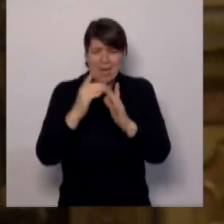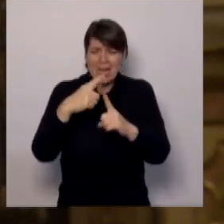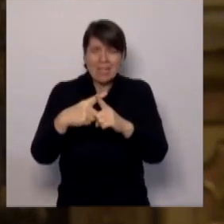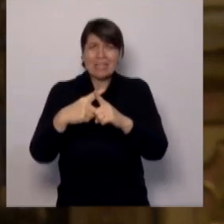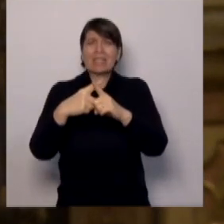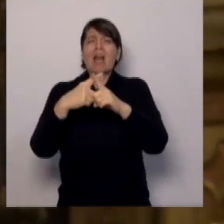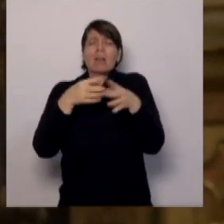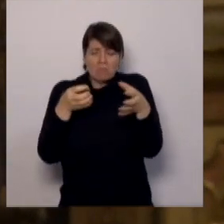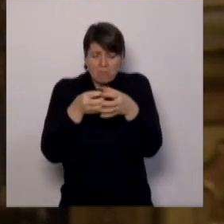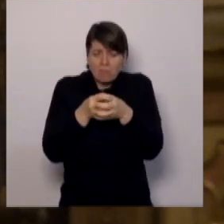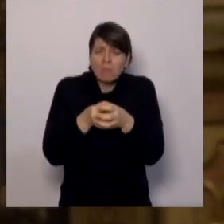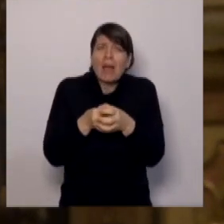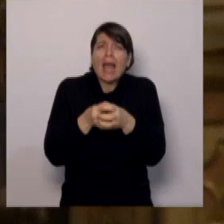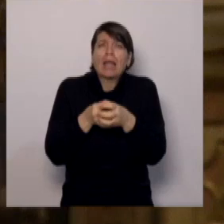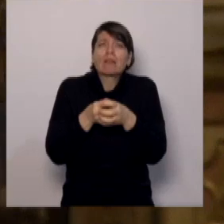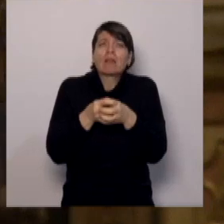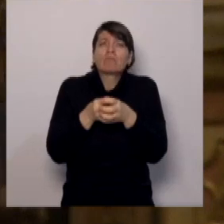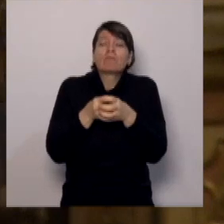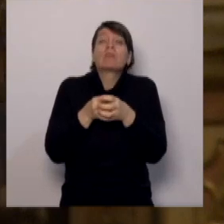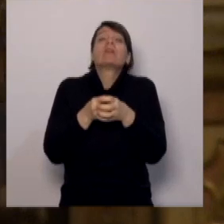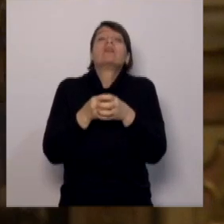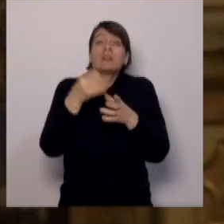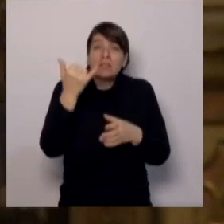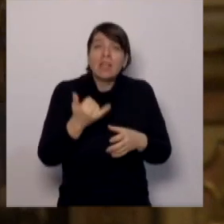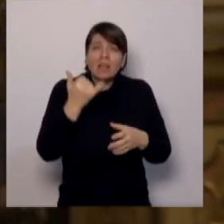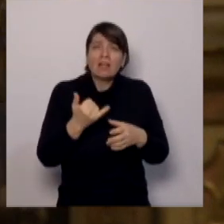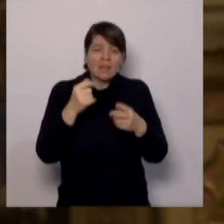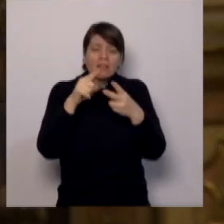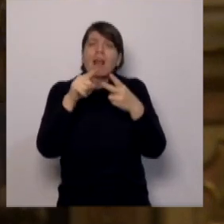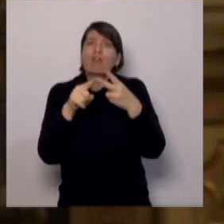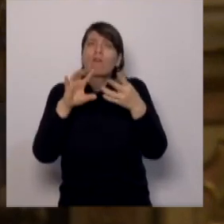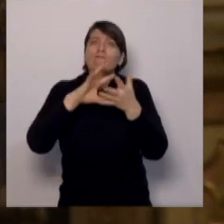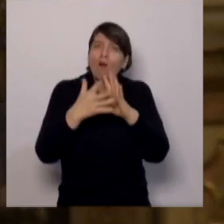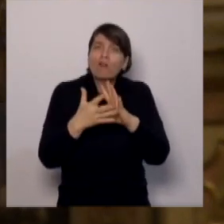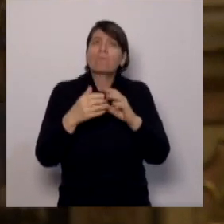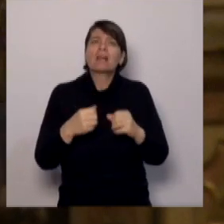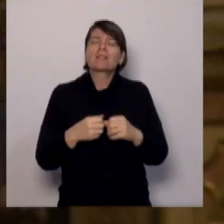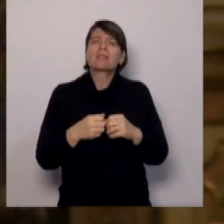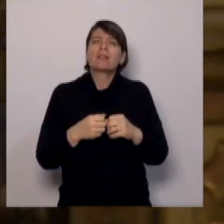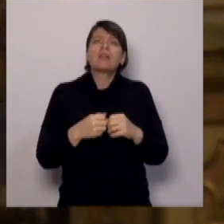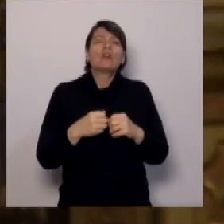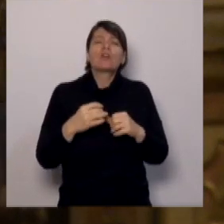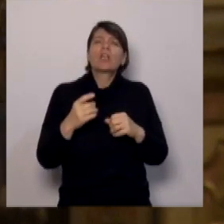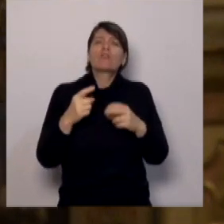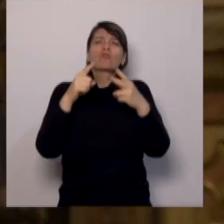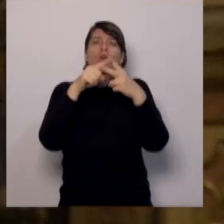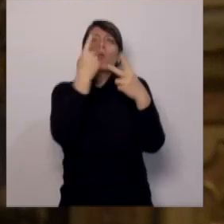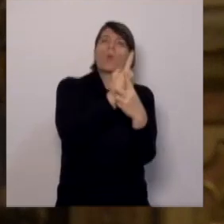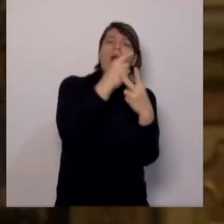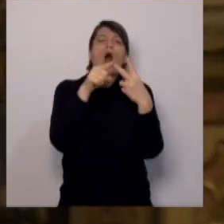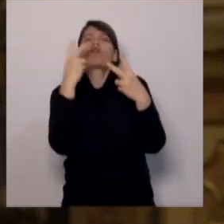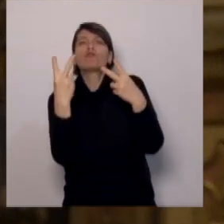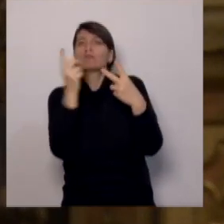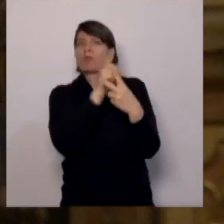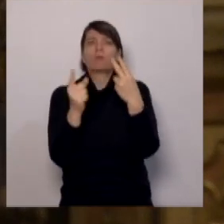apostólica, individual, por pequeño que sea, tienen estas dos formas que no son